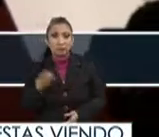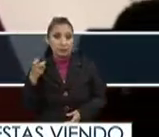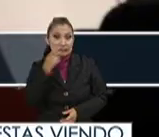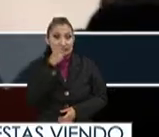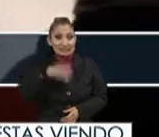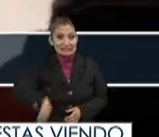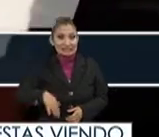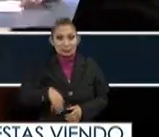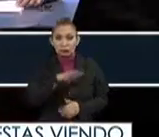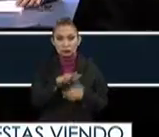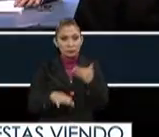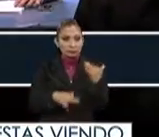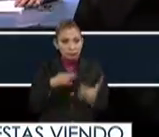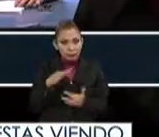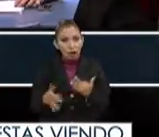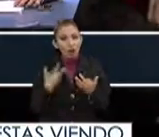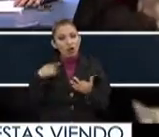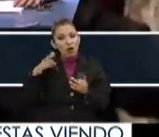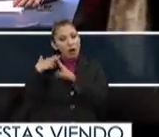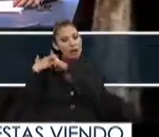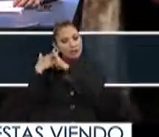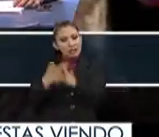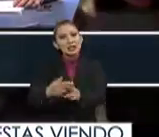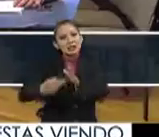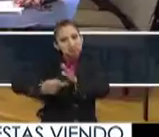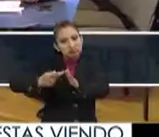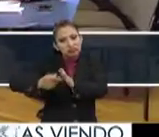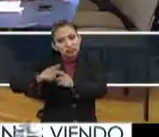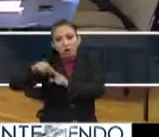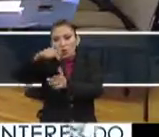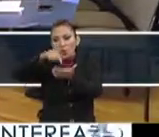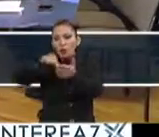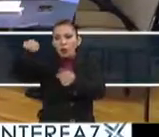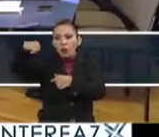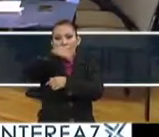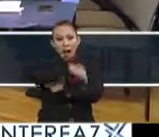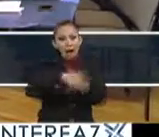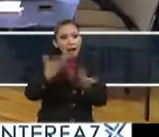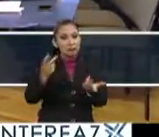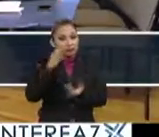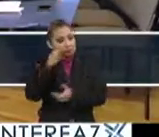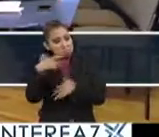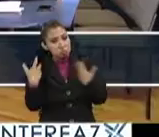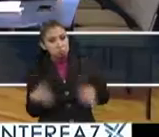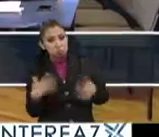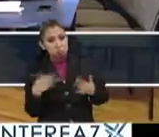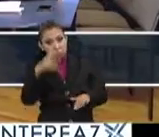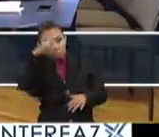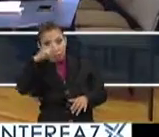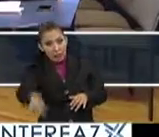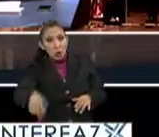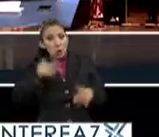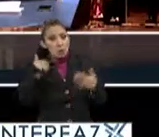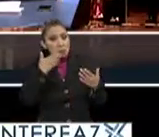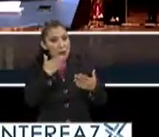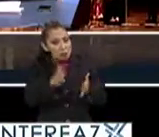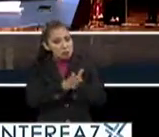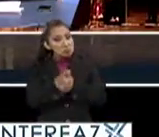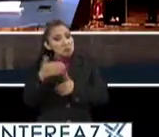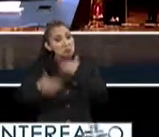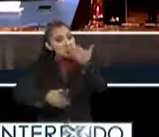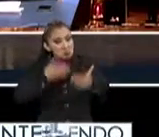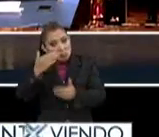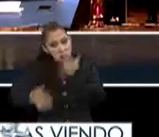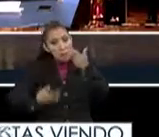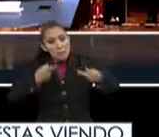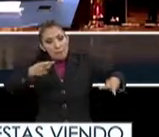que comenta todas estas pues aniversarios, espacios, pues habla de un México muy vigoroso en cuanto a la